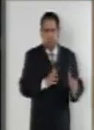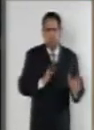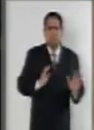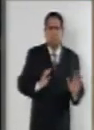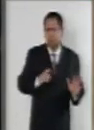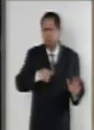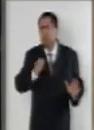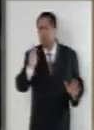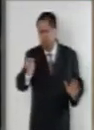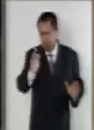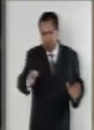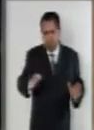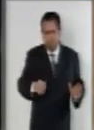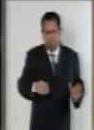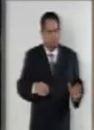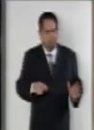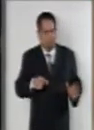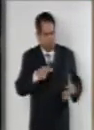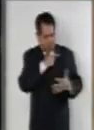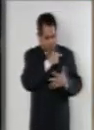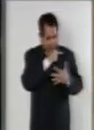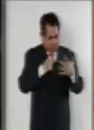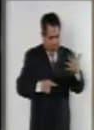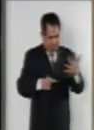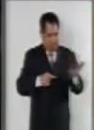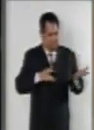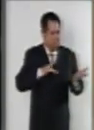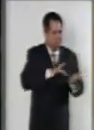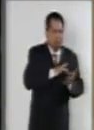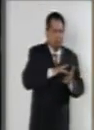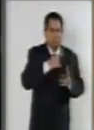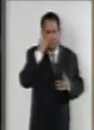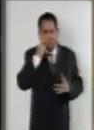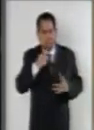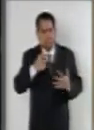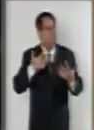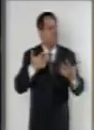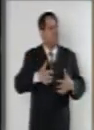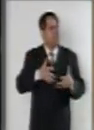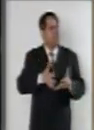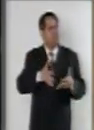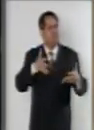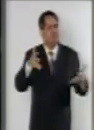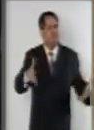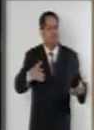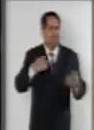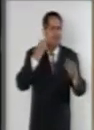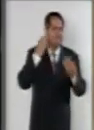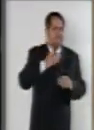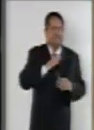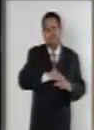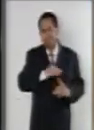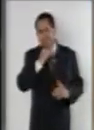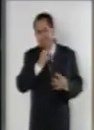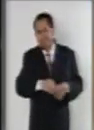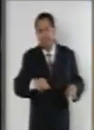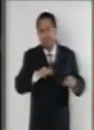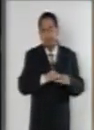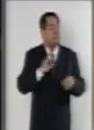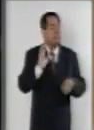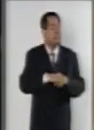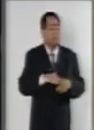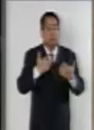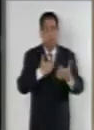los aceptaría. Pero todos estos estímulos están solo para los grupos privilegiados, porque a la